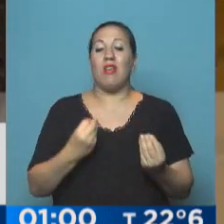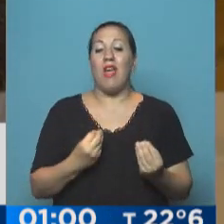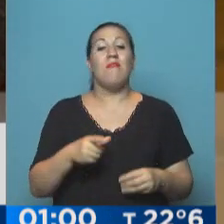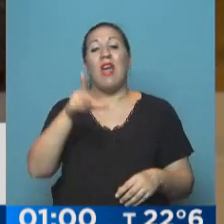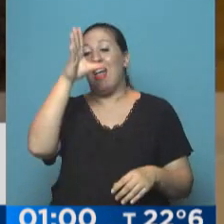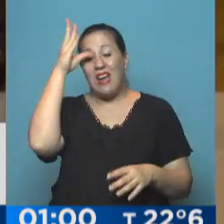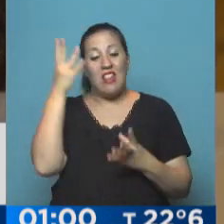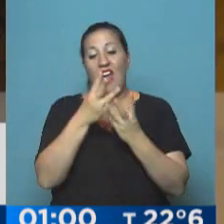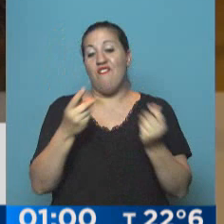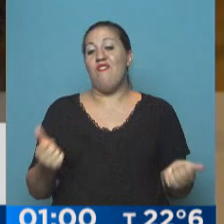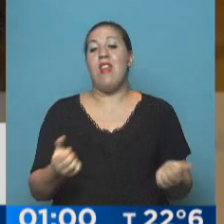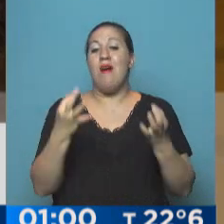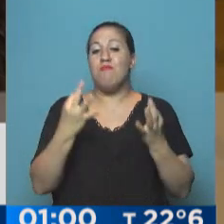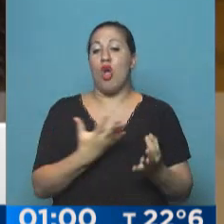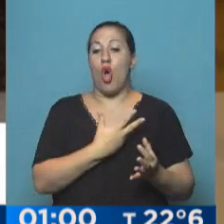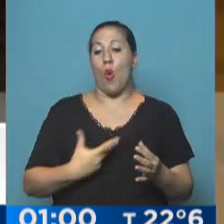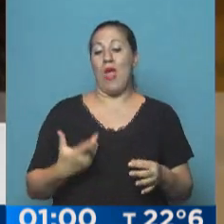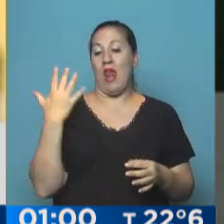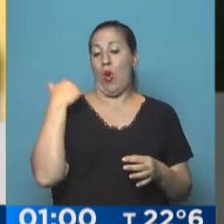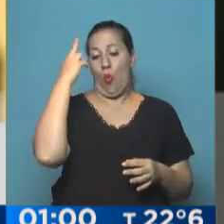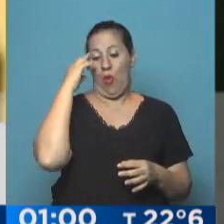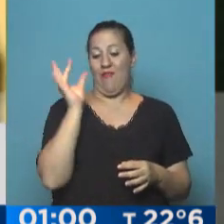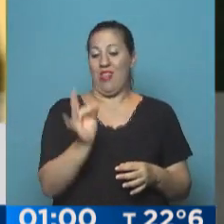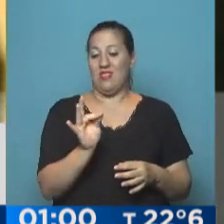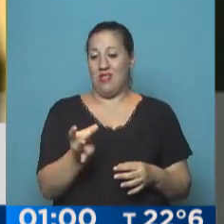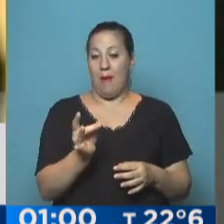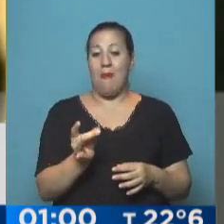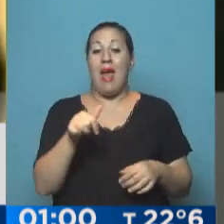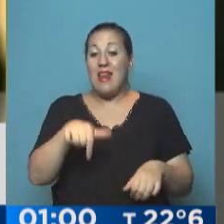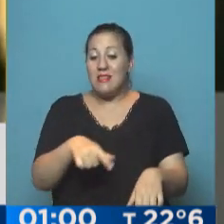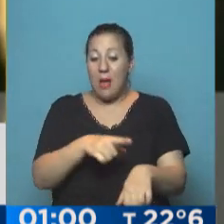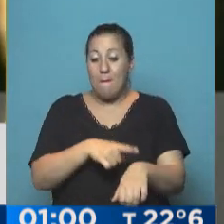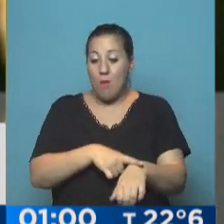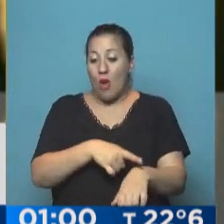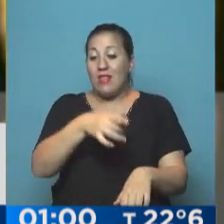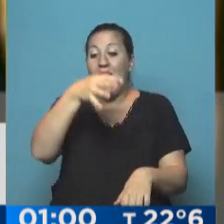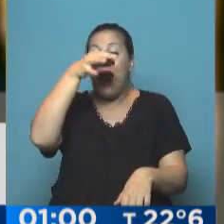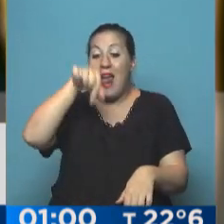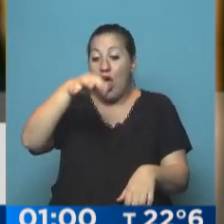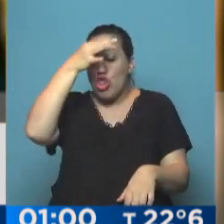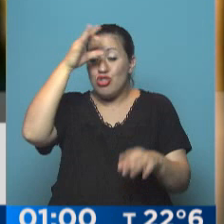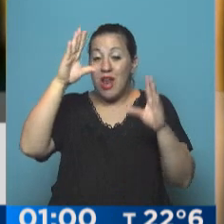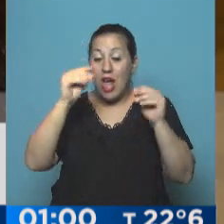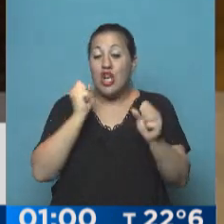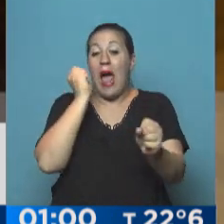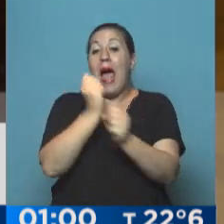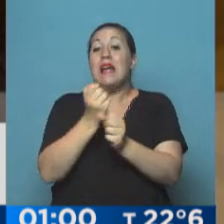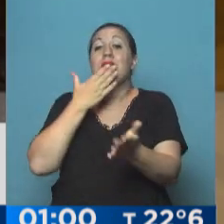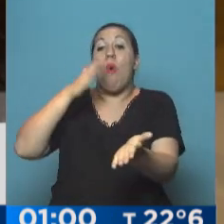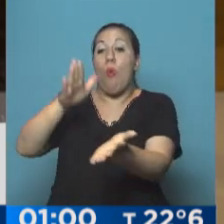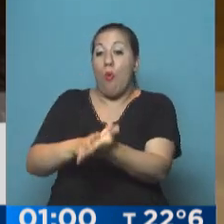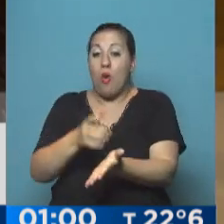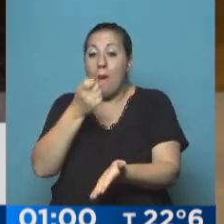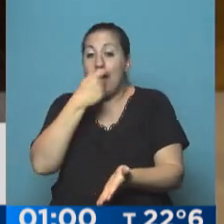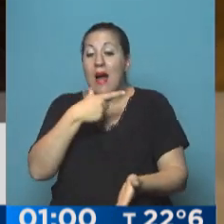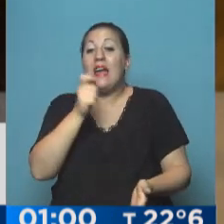horas del día de ayer, miércoles 9 de diciembre. Es decir, en este momento, desde las 0 horas de hoy y hasta que jure el mandatario electo,